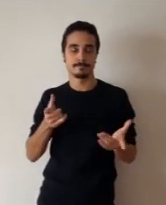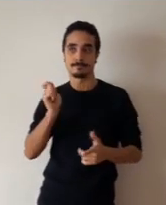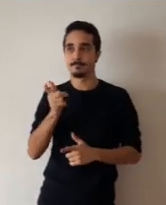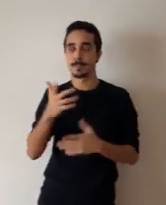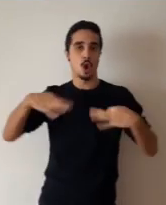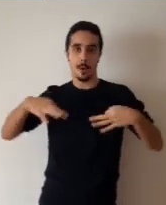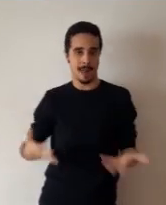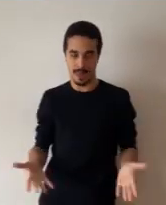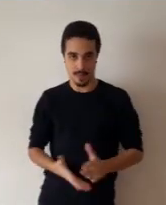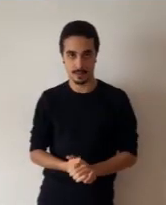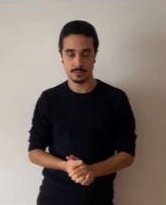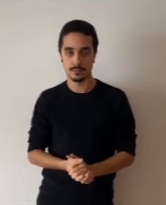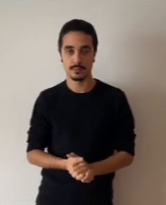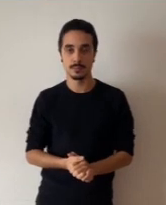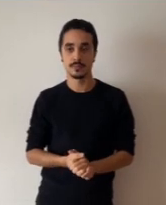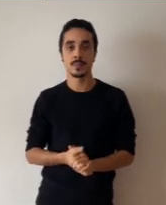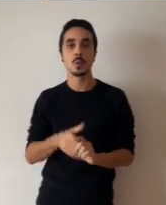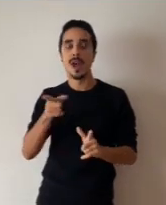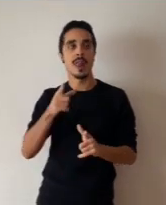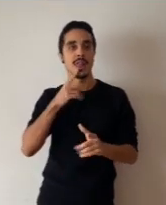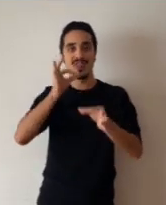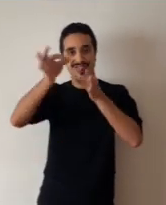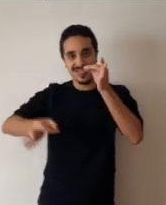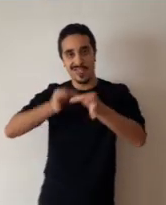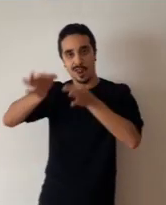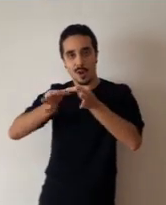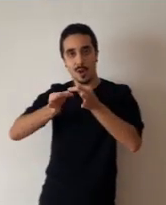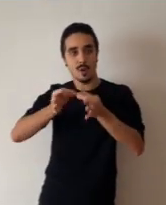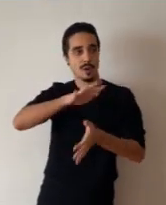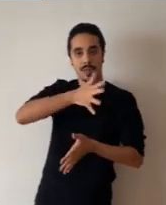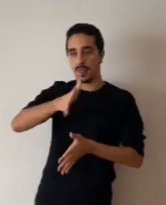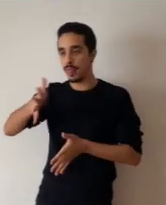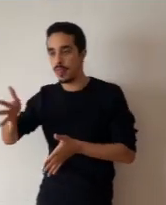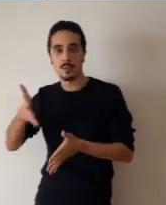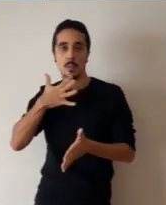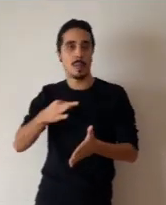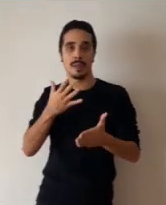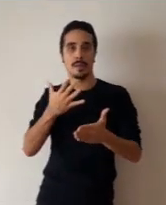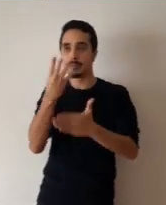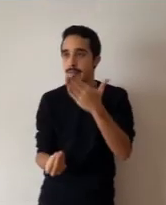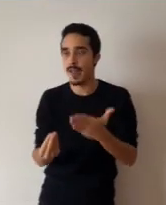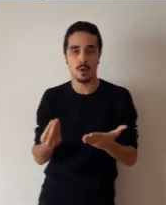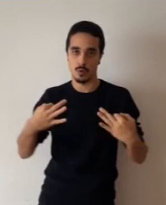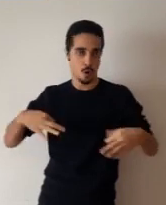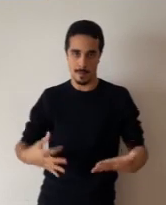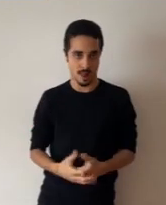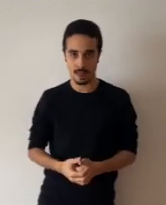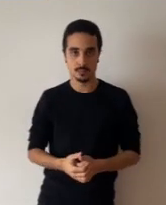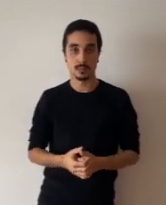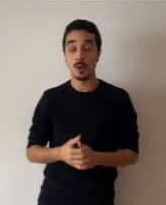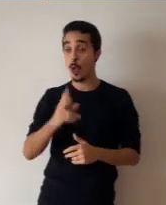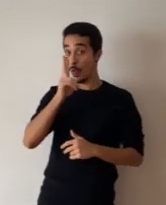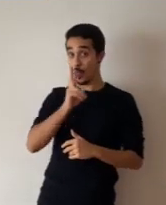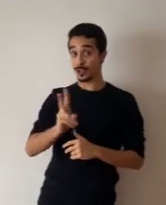un año, está y entra dentro de lo normal que sus ciclos no sean regulares y que la regla no le venga